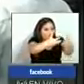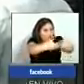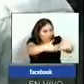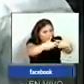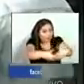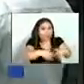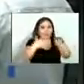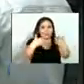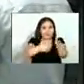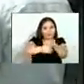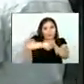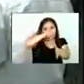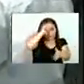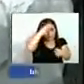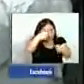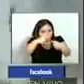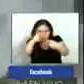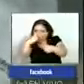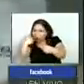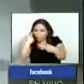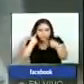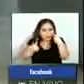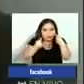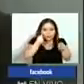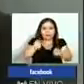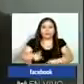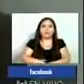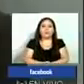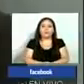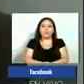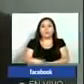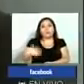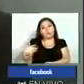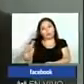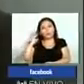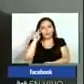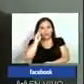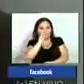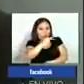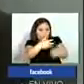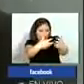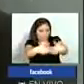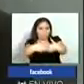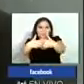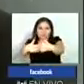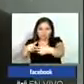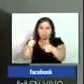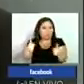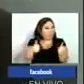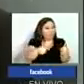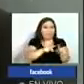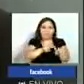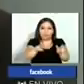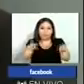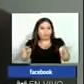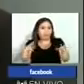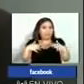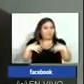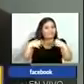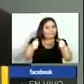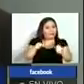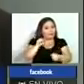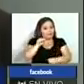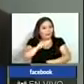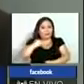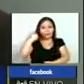que iniciaron operaciones desde el 16 de junio. Las que hemos visitado han cumplido con los protocolos. Y eso es algo bien